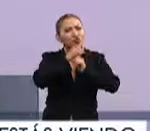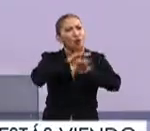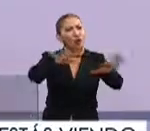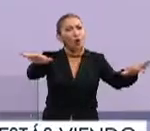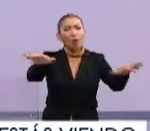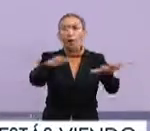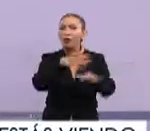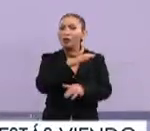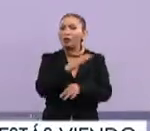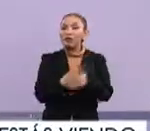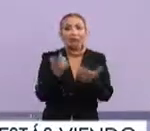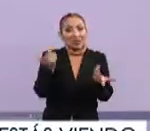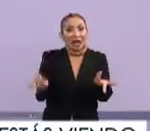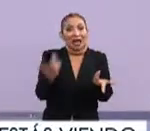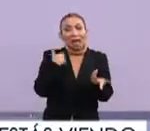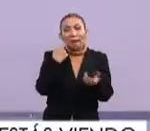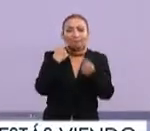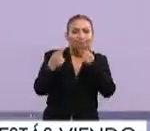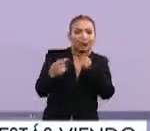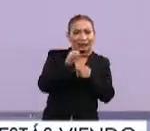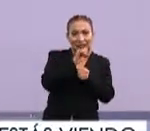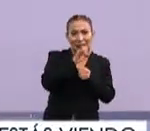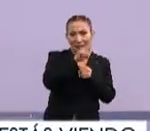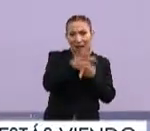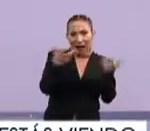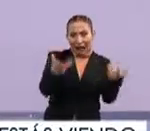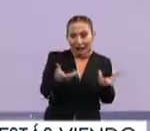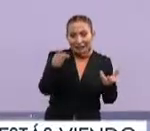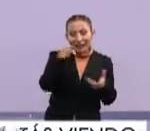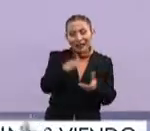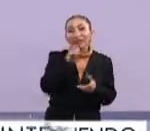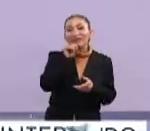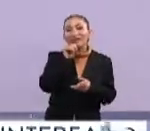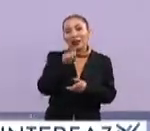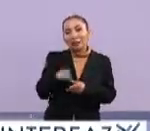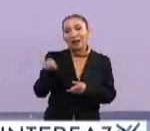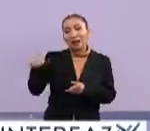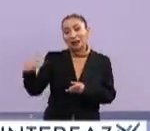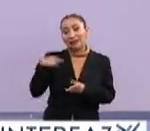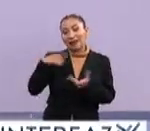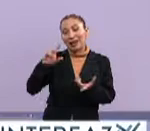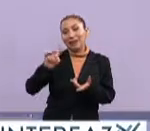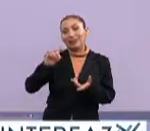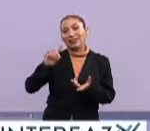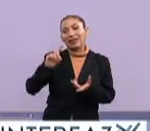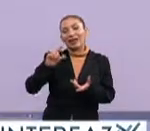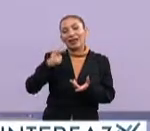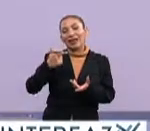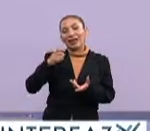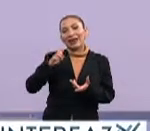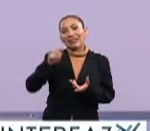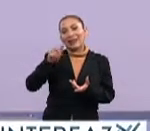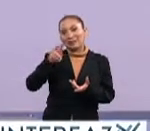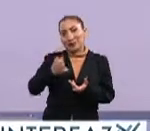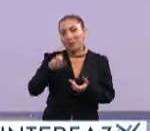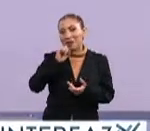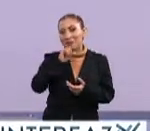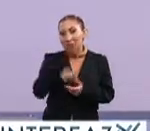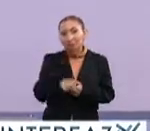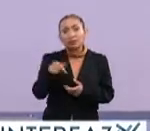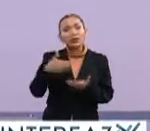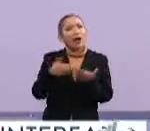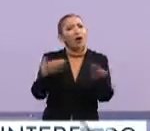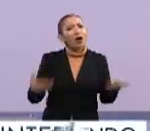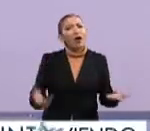en línea, pues que gestiona la Secretaría de Educación Pública y por supuesto esta casa de trabajo, la Dirección General de Televisión Educativa. Y